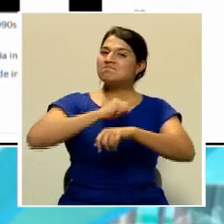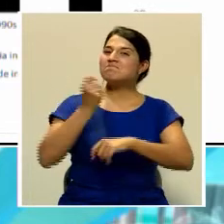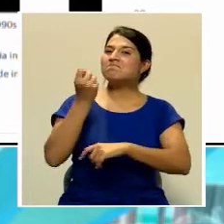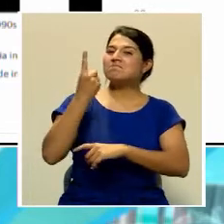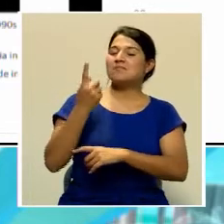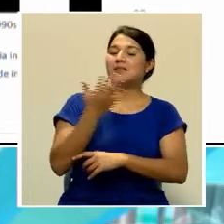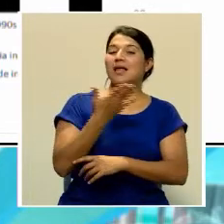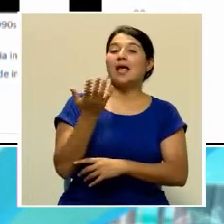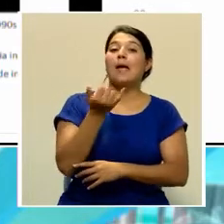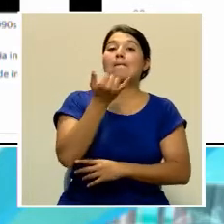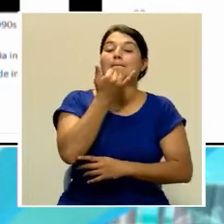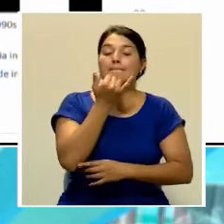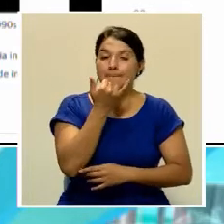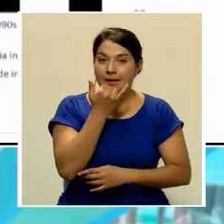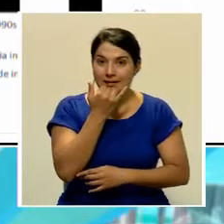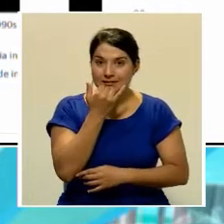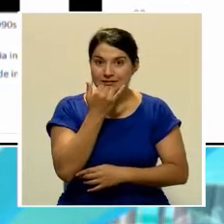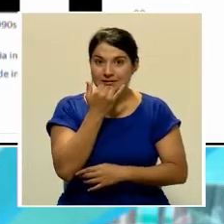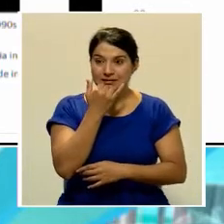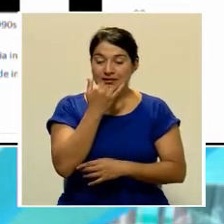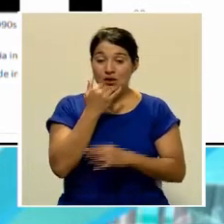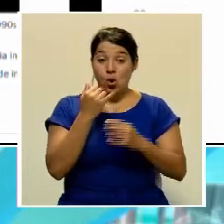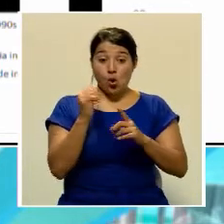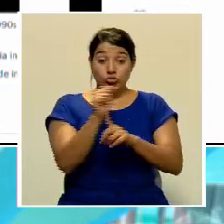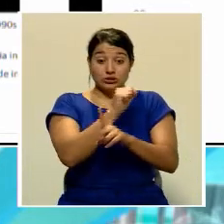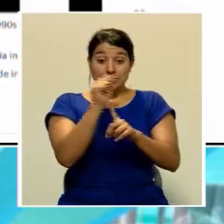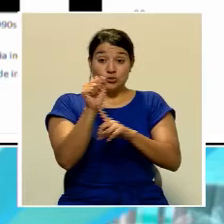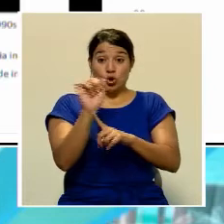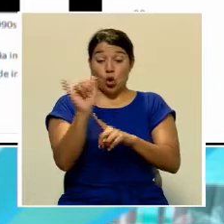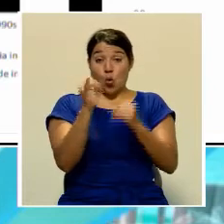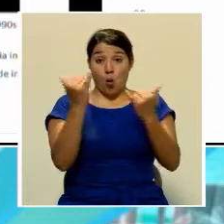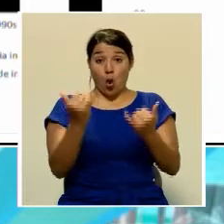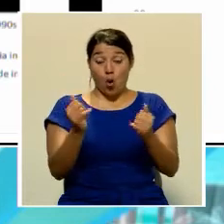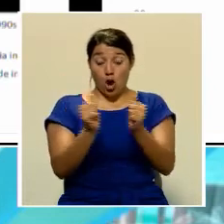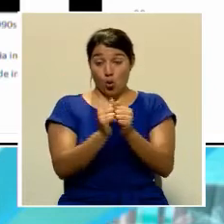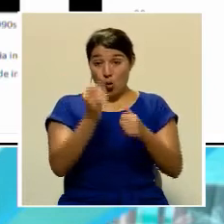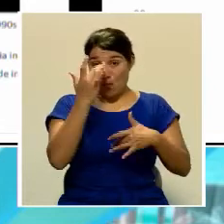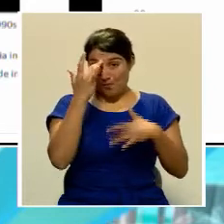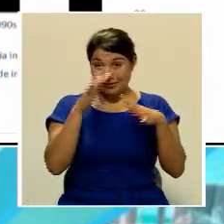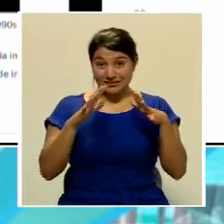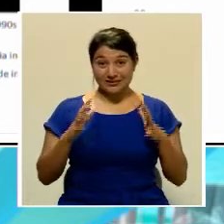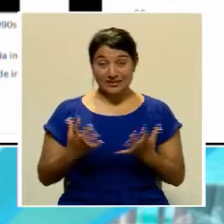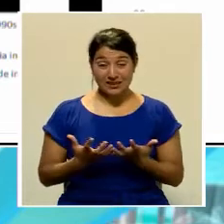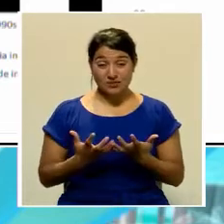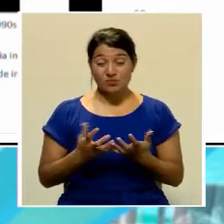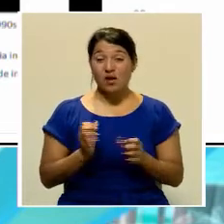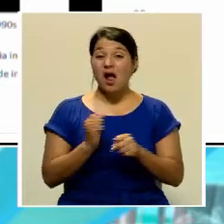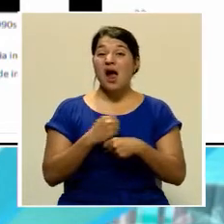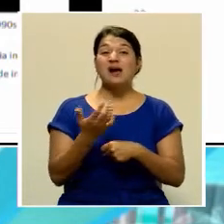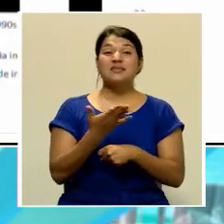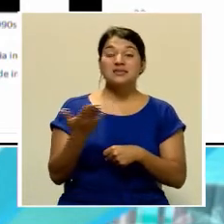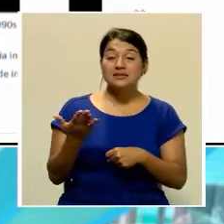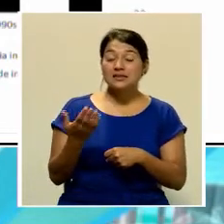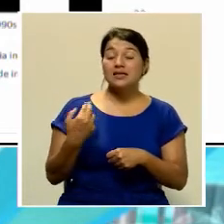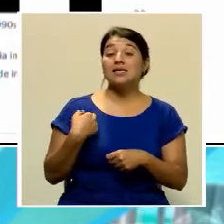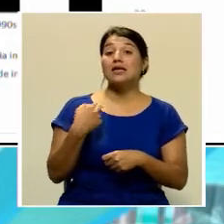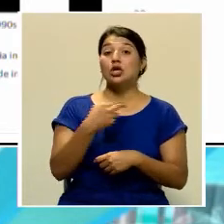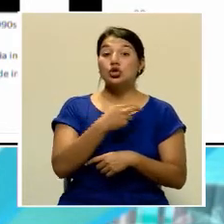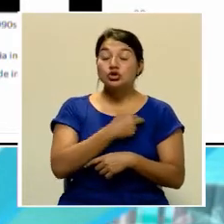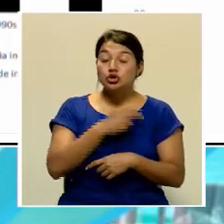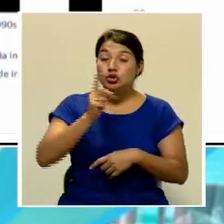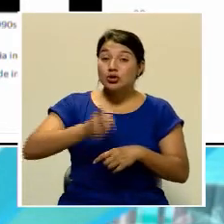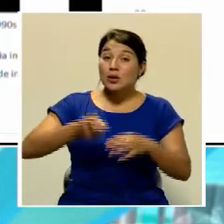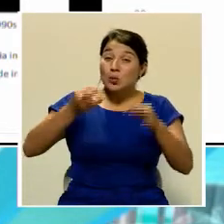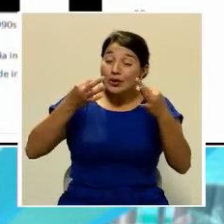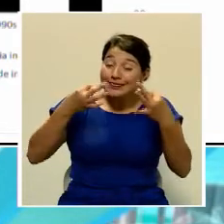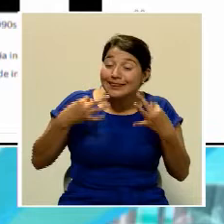una interrupción, un shock como el que estamos viendo ahora con la pandemia? Digamos, nos pone en alerta de que no nos deberíamos tratar de